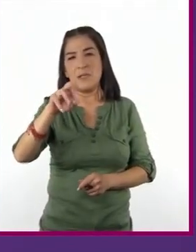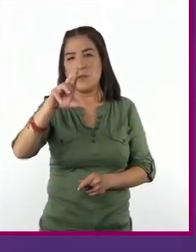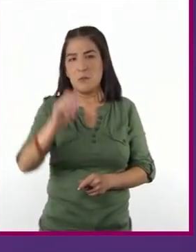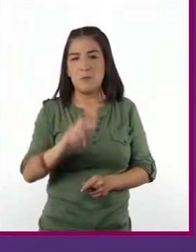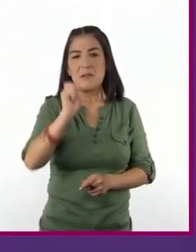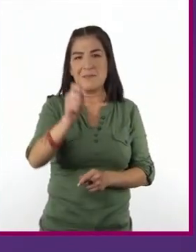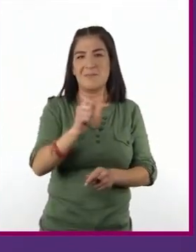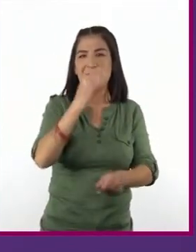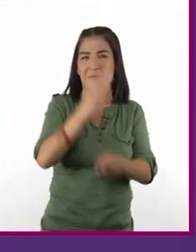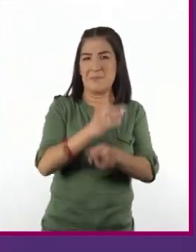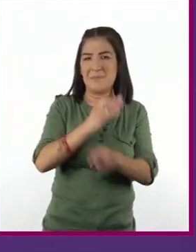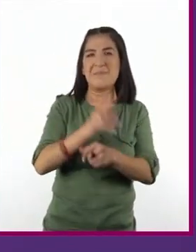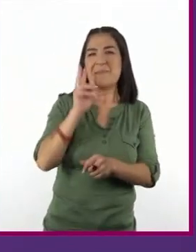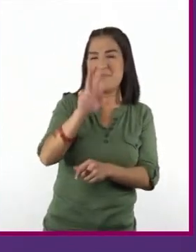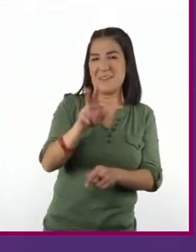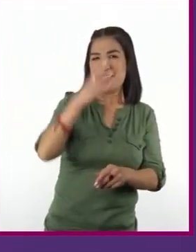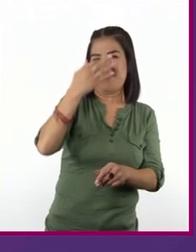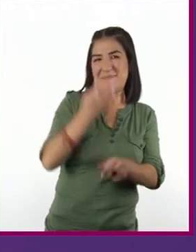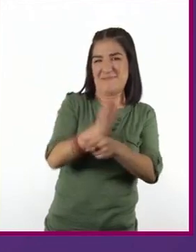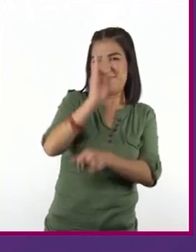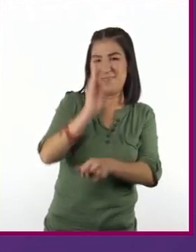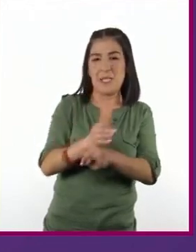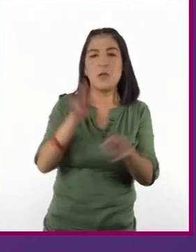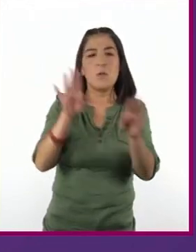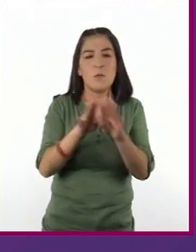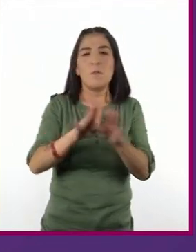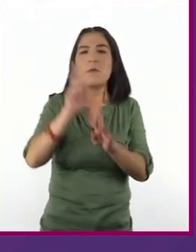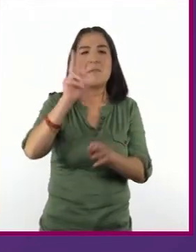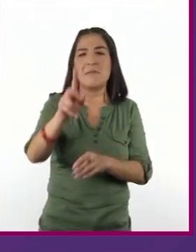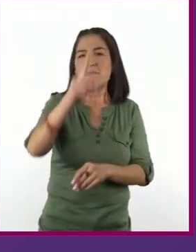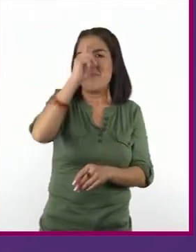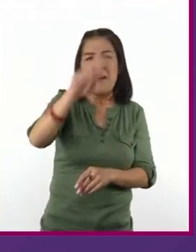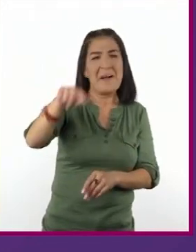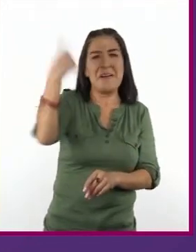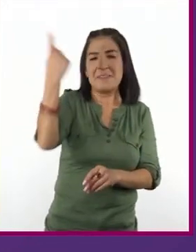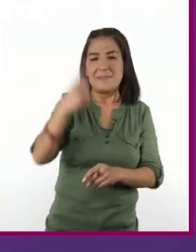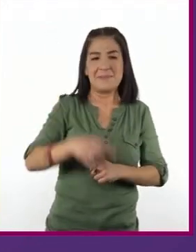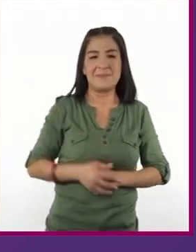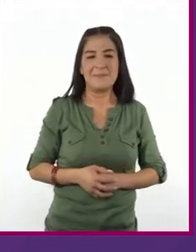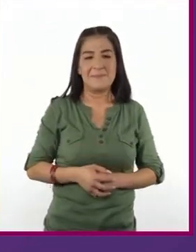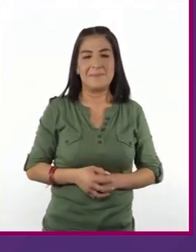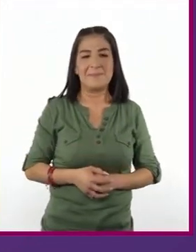Este último es muy peculiar. Su mecanismo es muy sencillo.